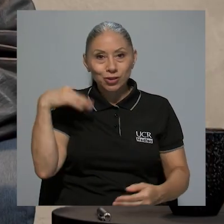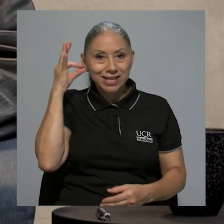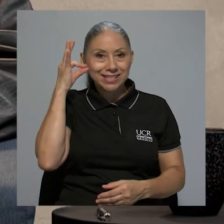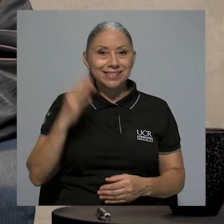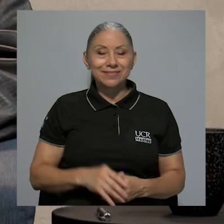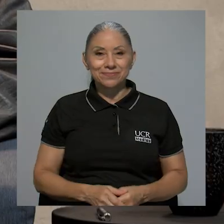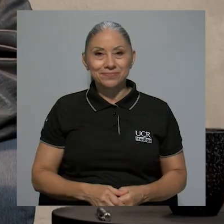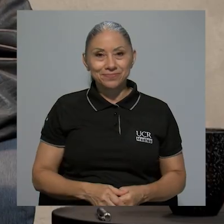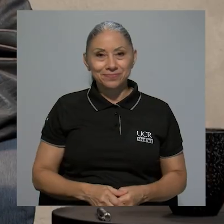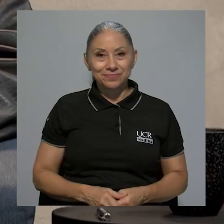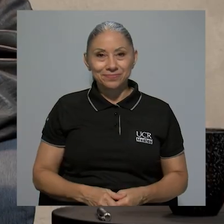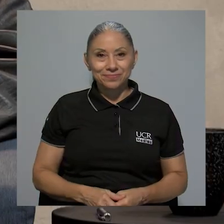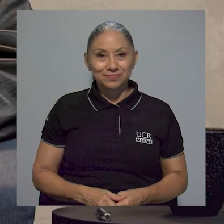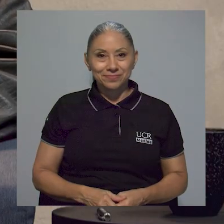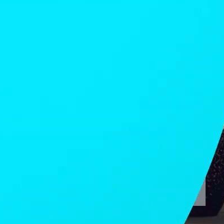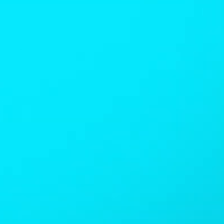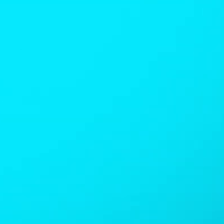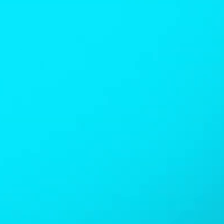todos ustedes.